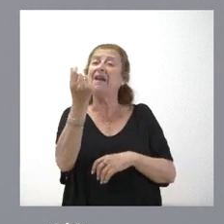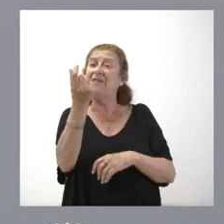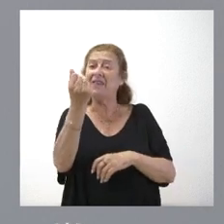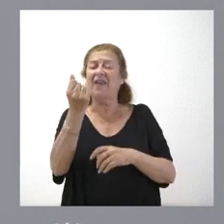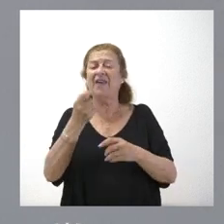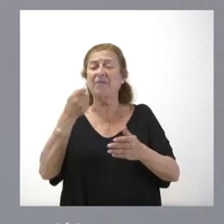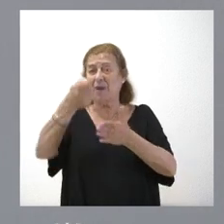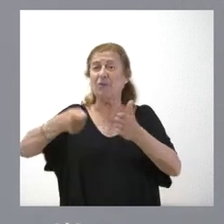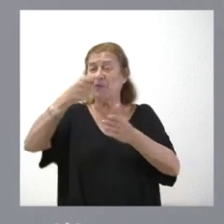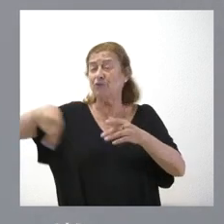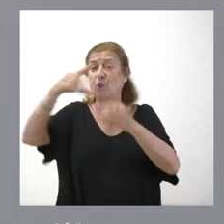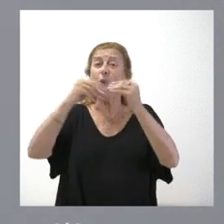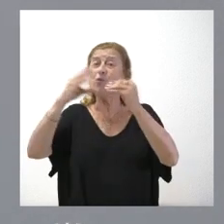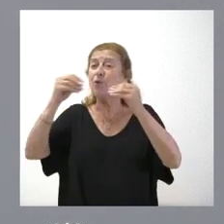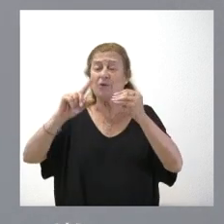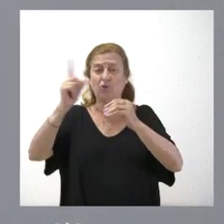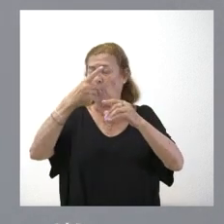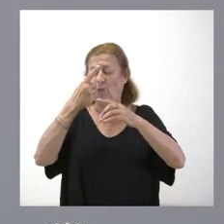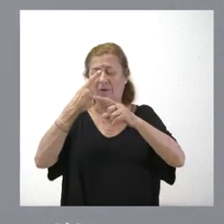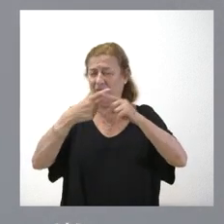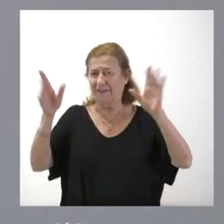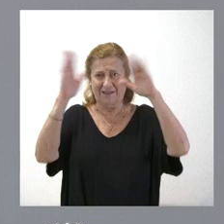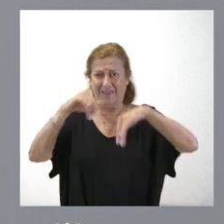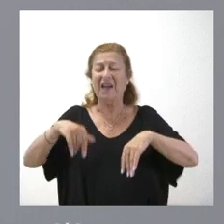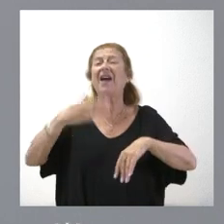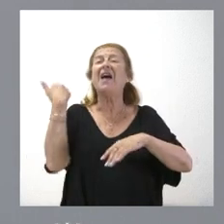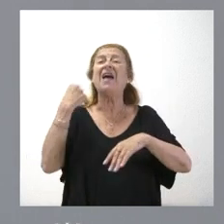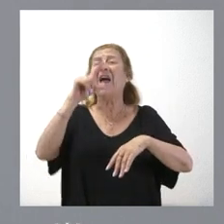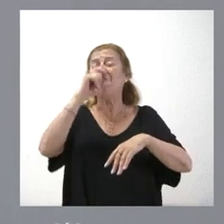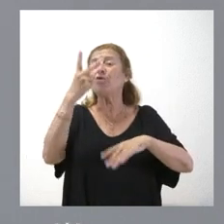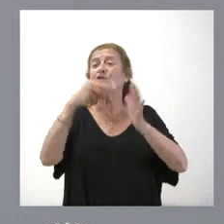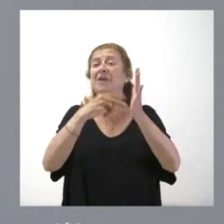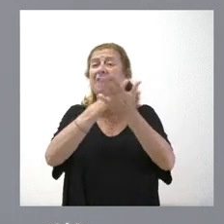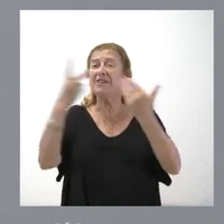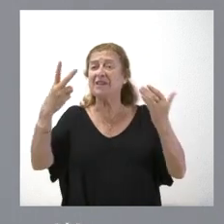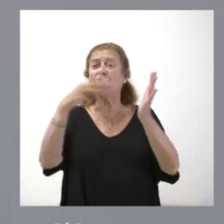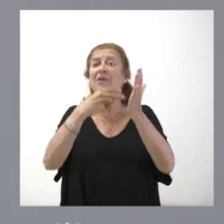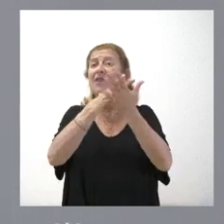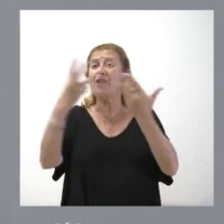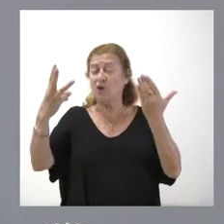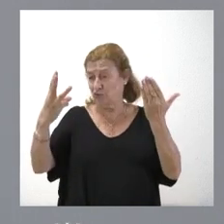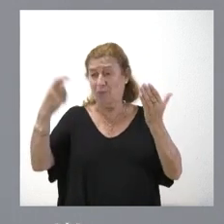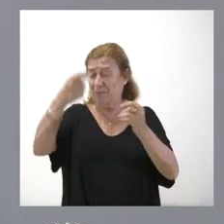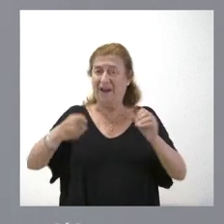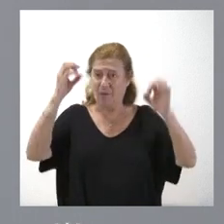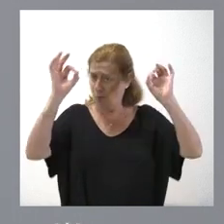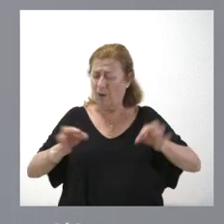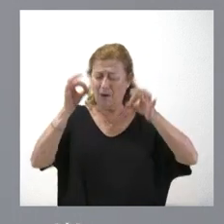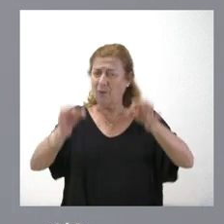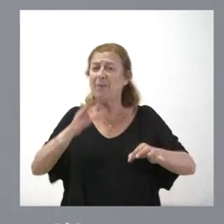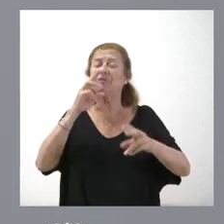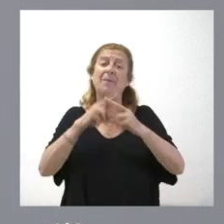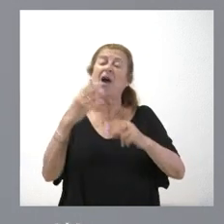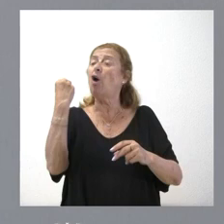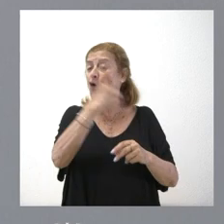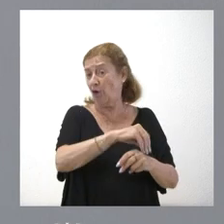aportaciones de usuarios no ha variado desde el desde el curso 17 18 y poro se vuelve a congelar lo que es especialmente importante en épocas de alta